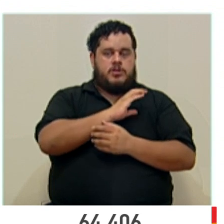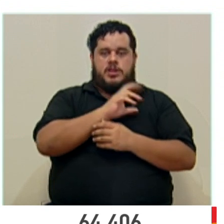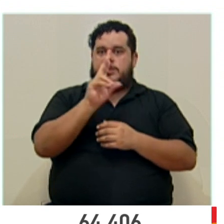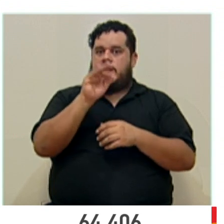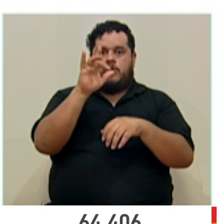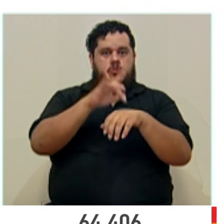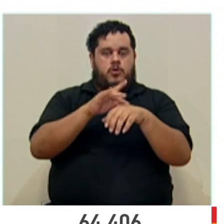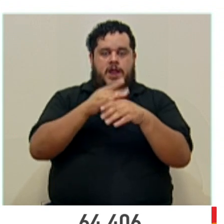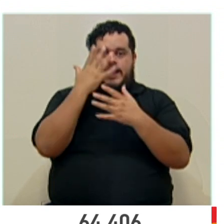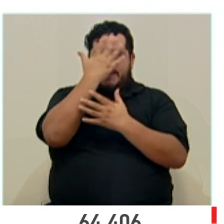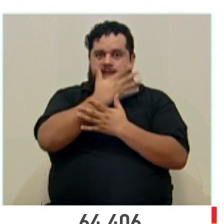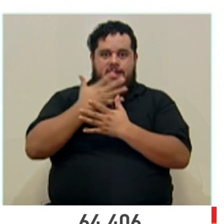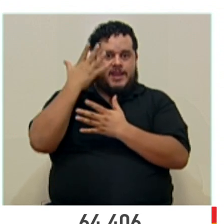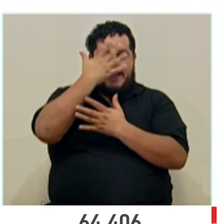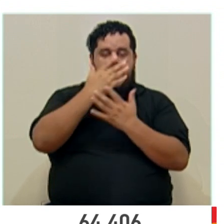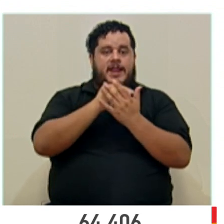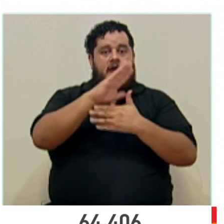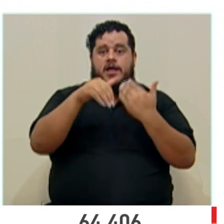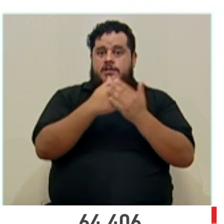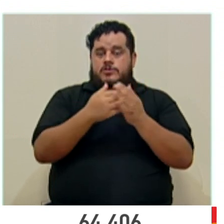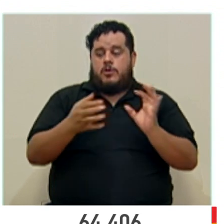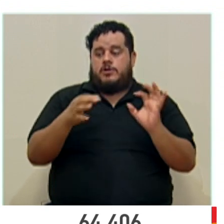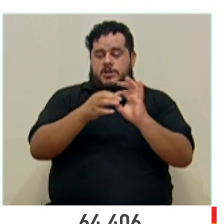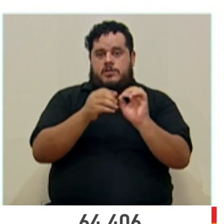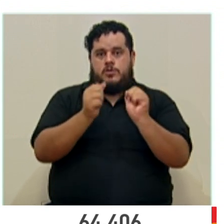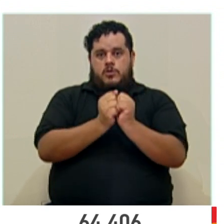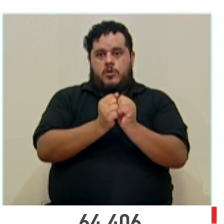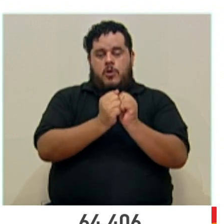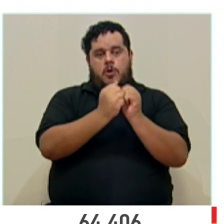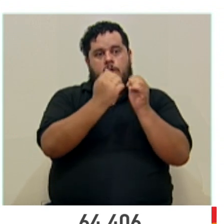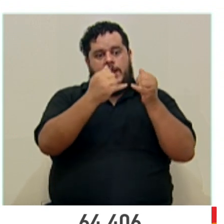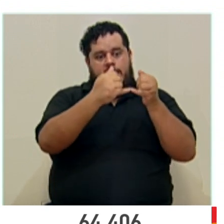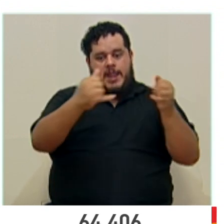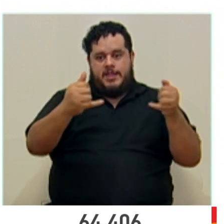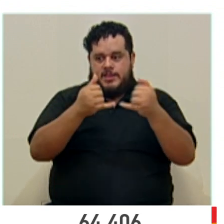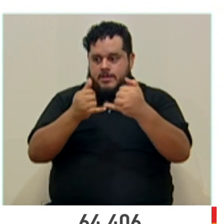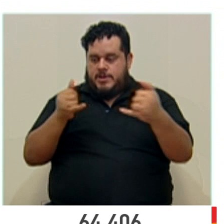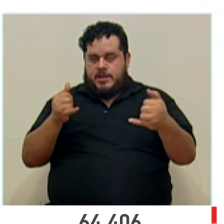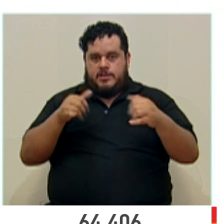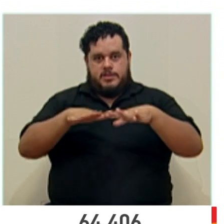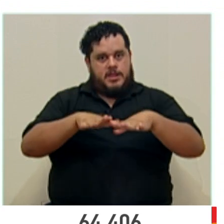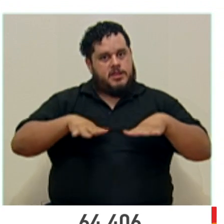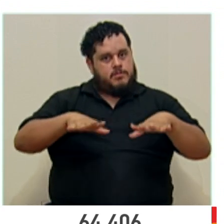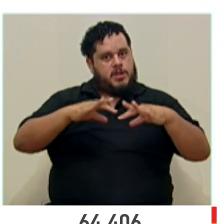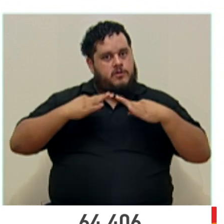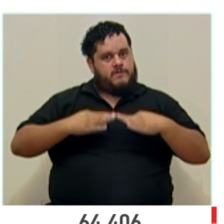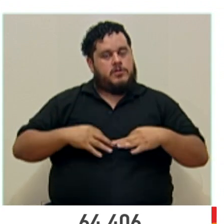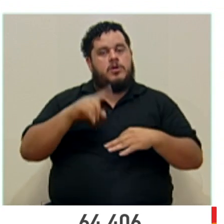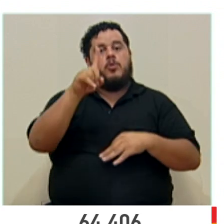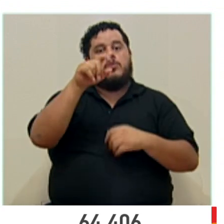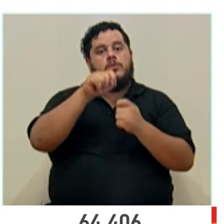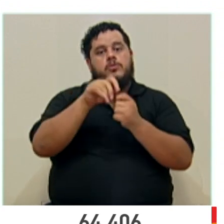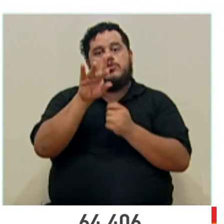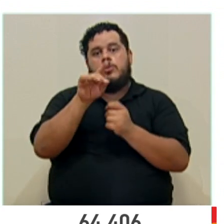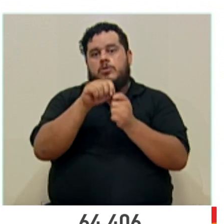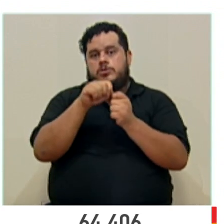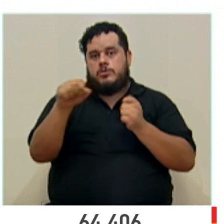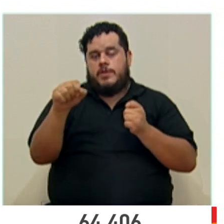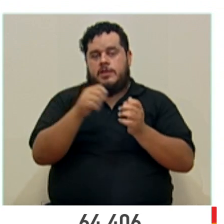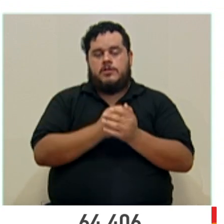no tocarse la cara, todo lo que tiene que ver con las demarcaciones de espacio físico de 1.8